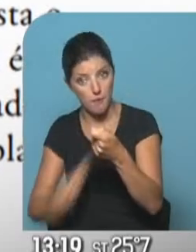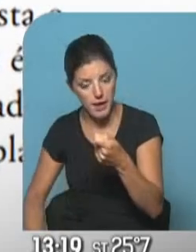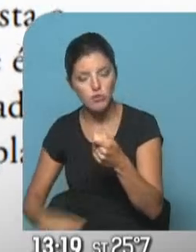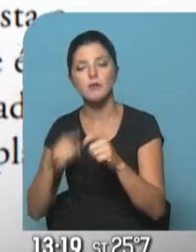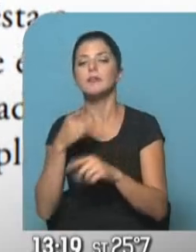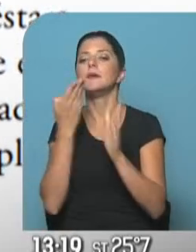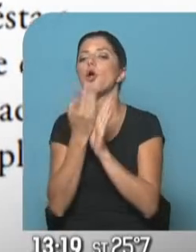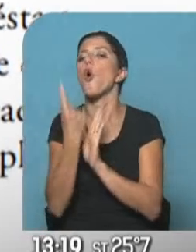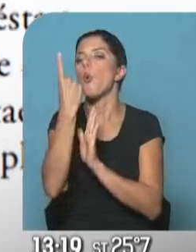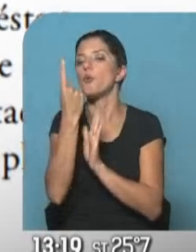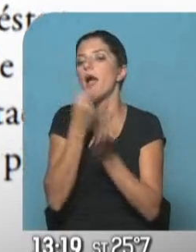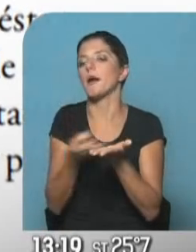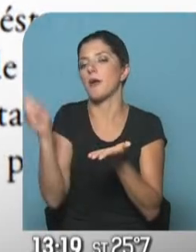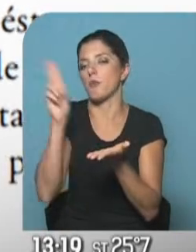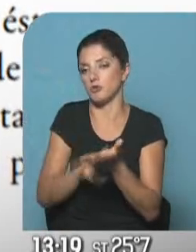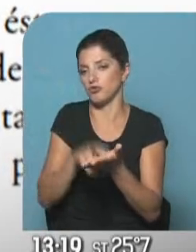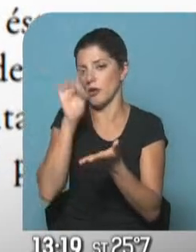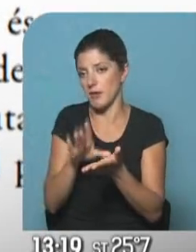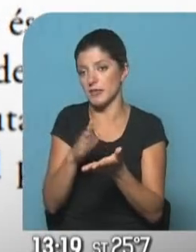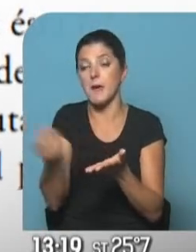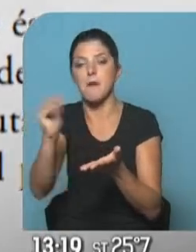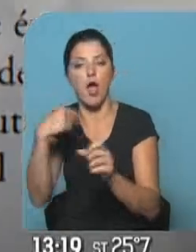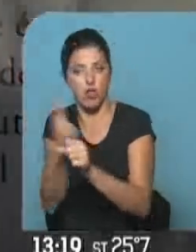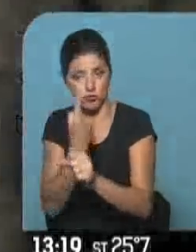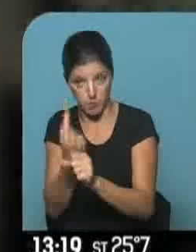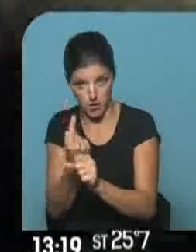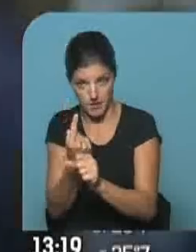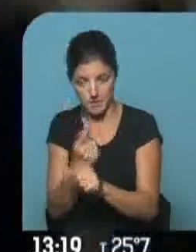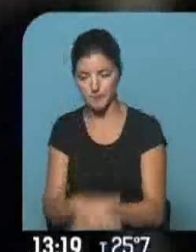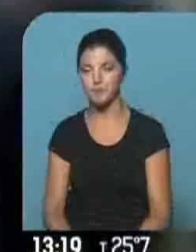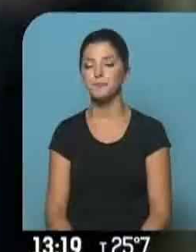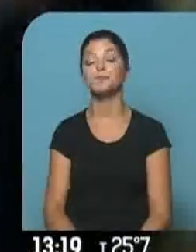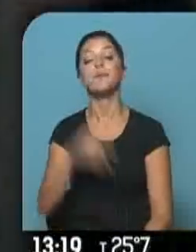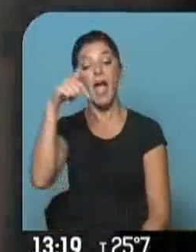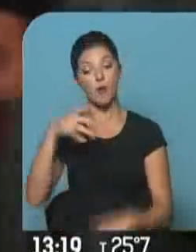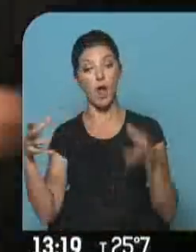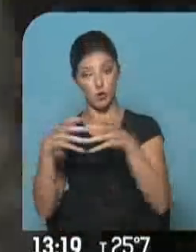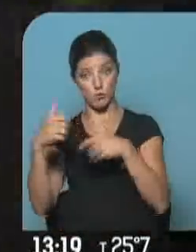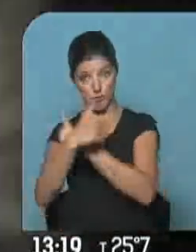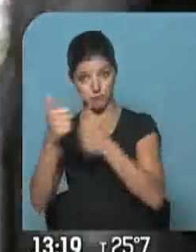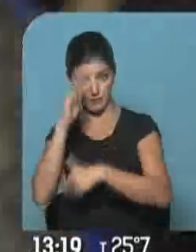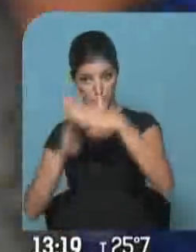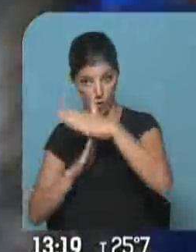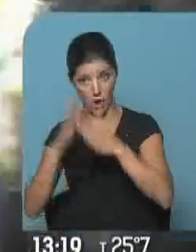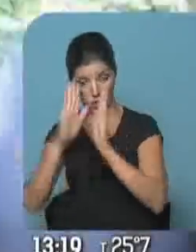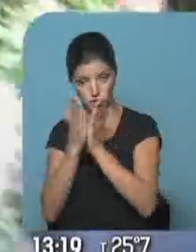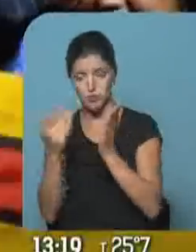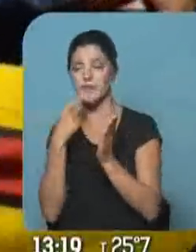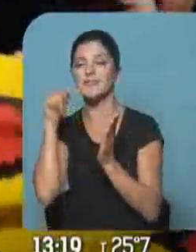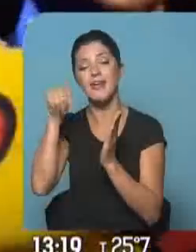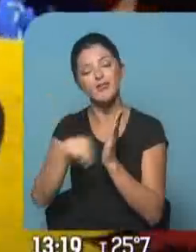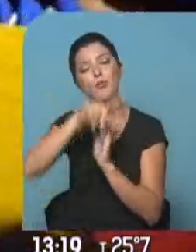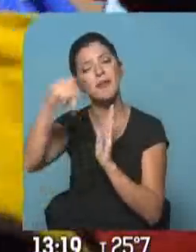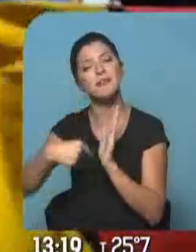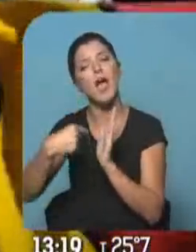sola reelección consecutiva. El atajo legal tomado por el Tribunal Constitucional sostiene que la restricción afectaba los